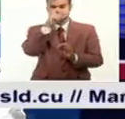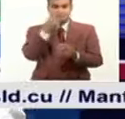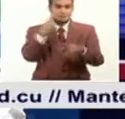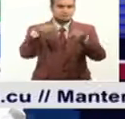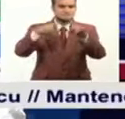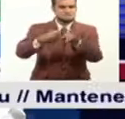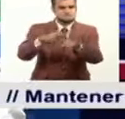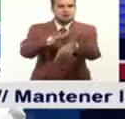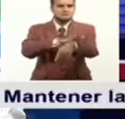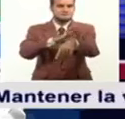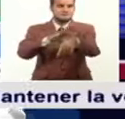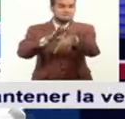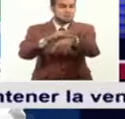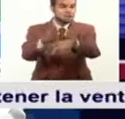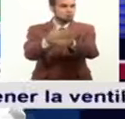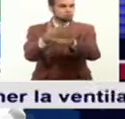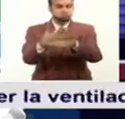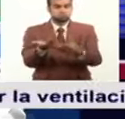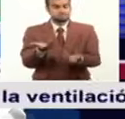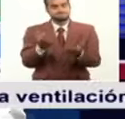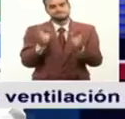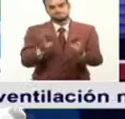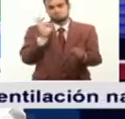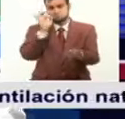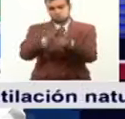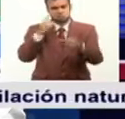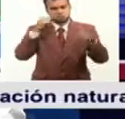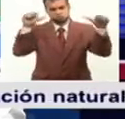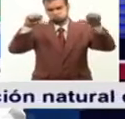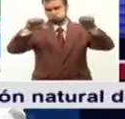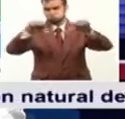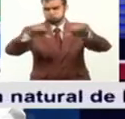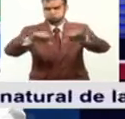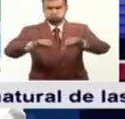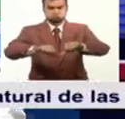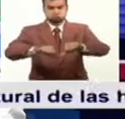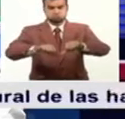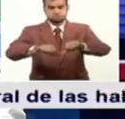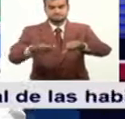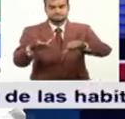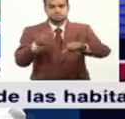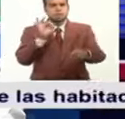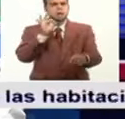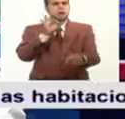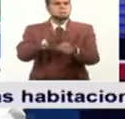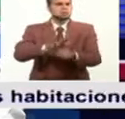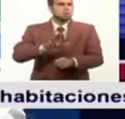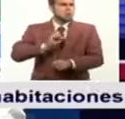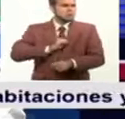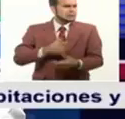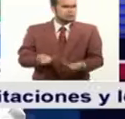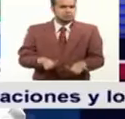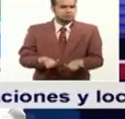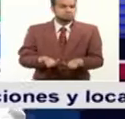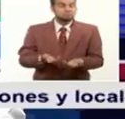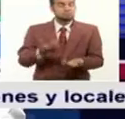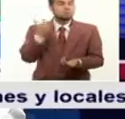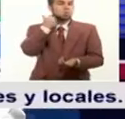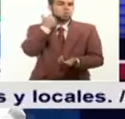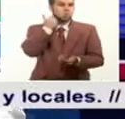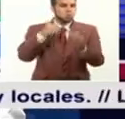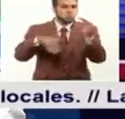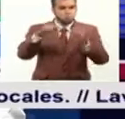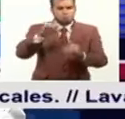comorbilidades, inevitablemente tuvo un grupo de complicaciones que inicialmente comenzó con febrícula, tos